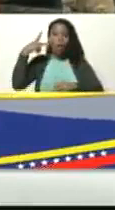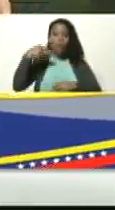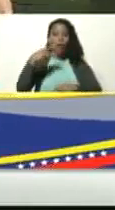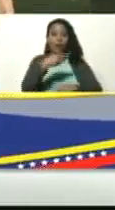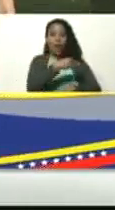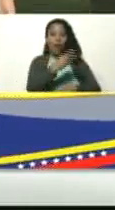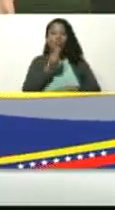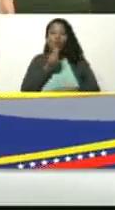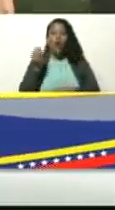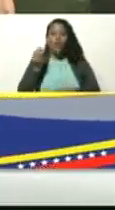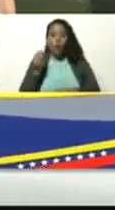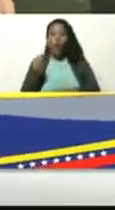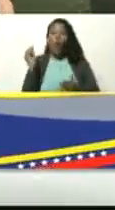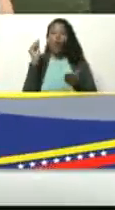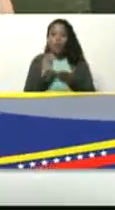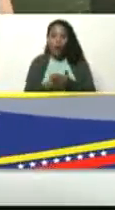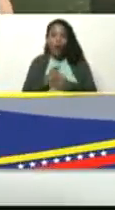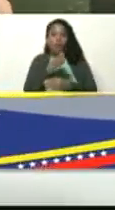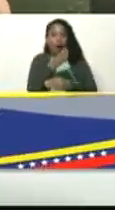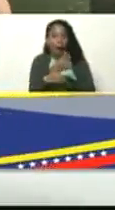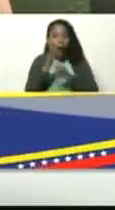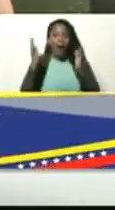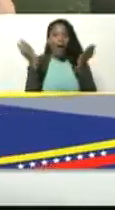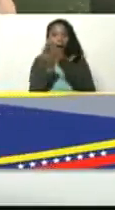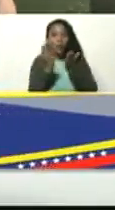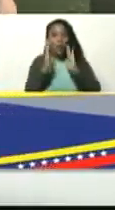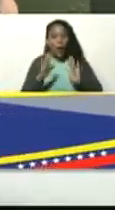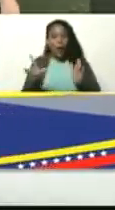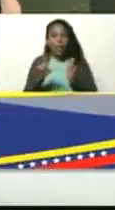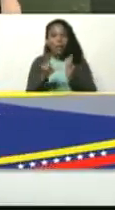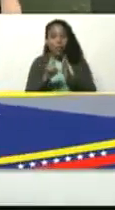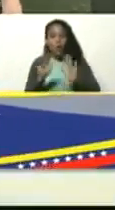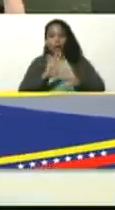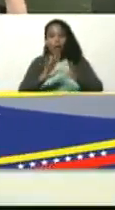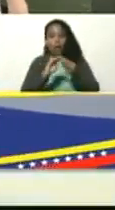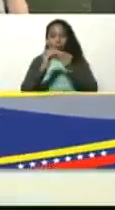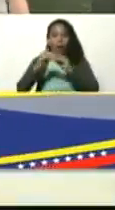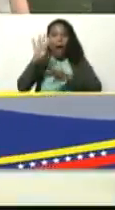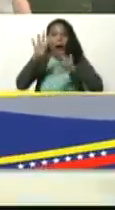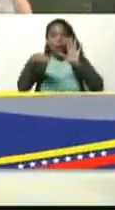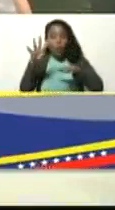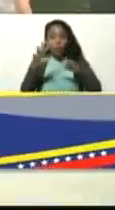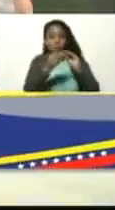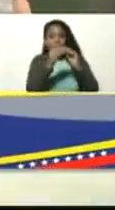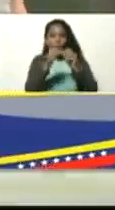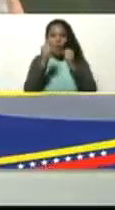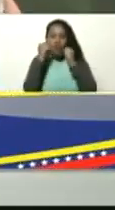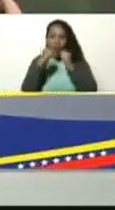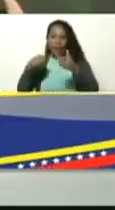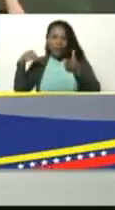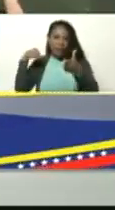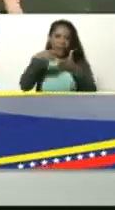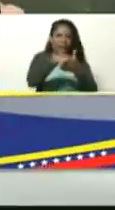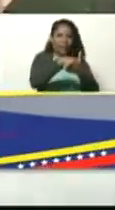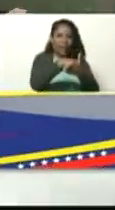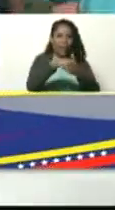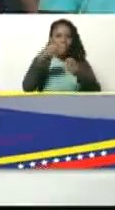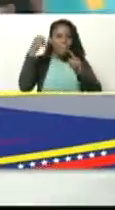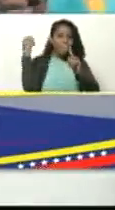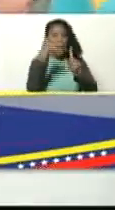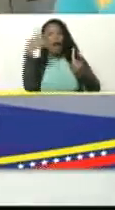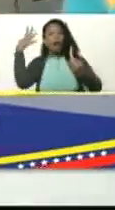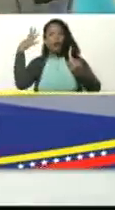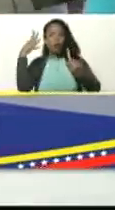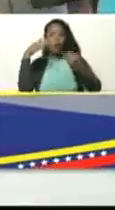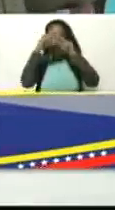y la juventud va a sus escuelas y liceos. Ya hemos reparado 14 que fueron duramente afectados. Se